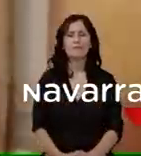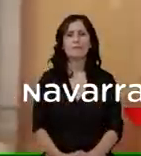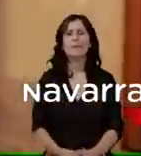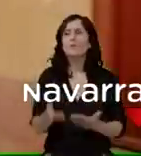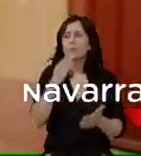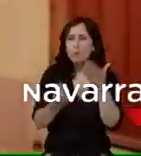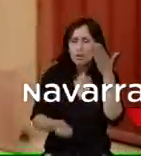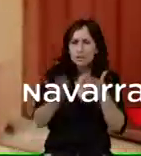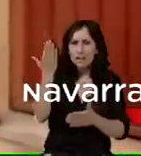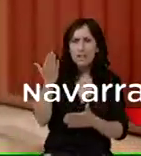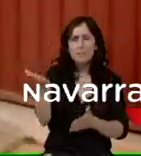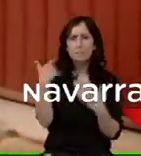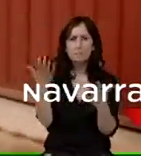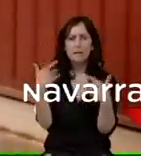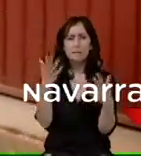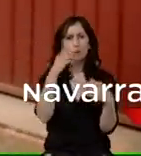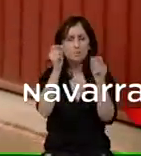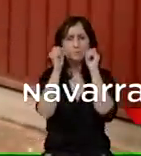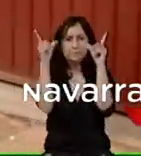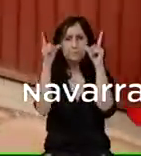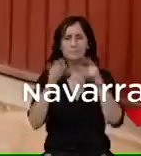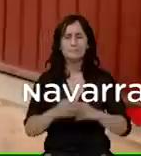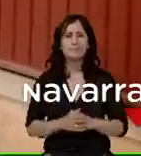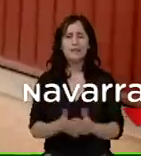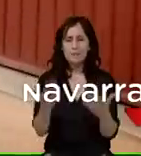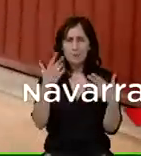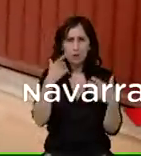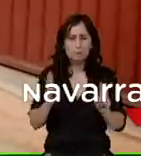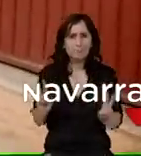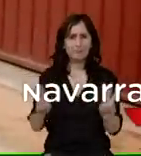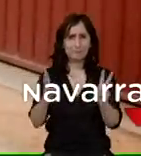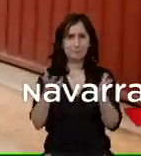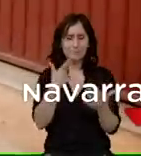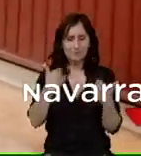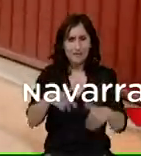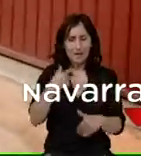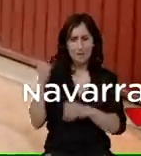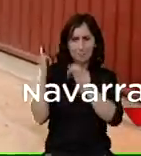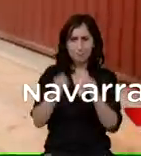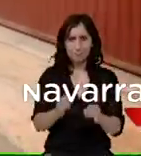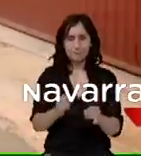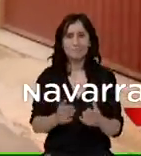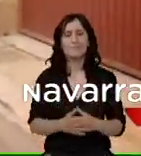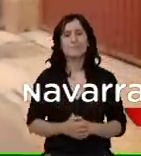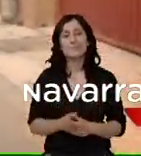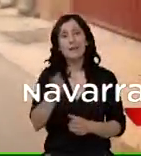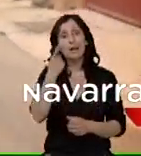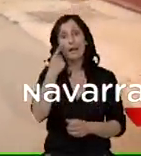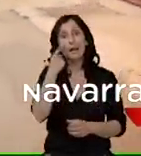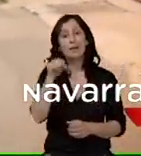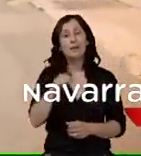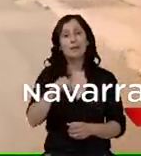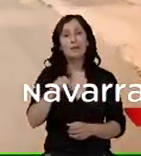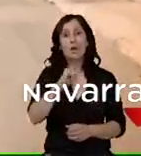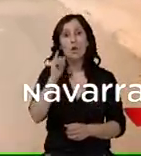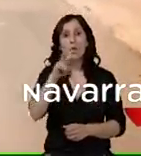¡Buenos días! ¡A despertar! ¡A animarse todo el mundo, que ya estamos aquí! A ver si encontramos hoy